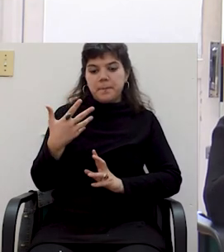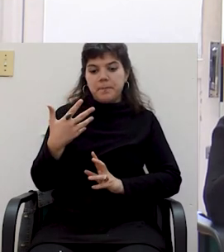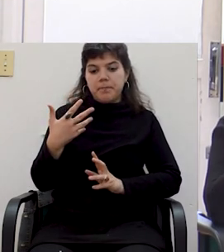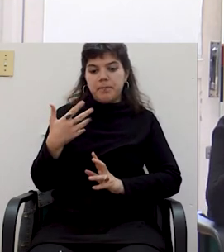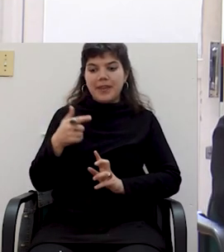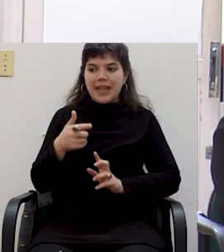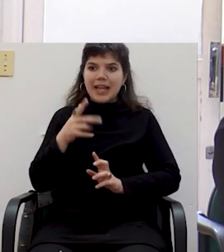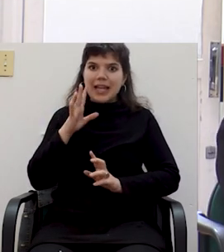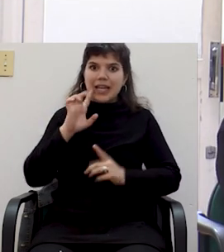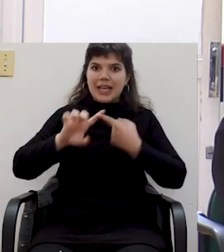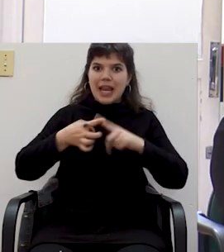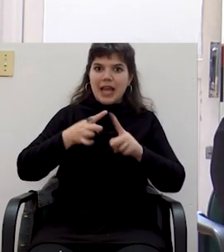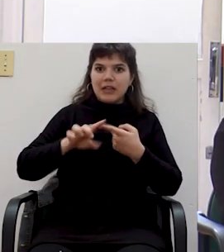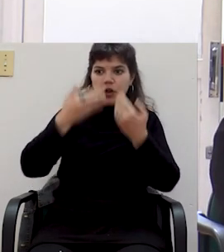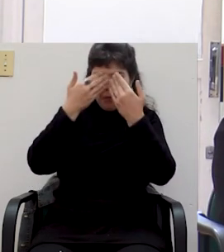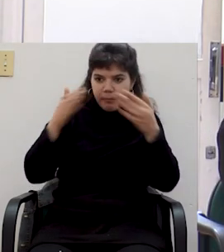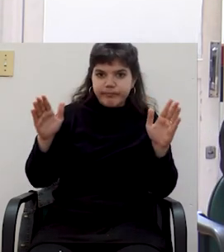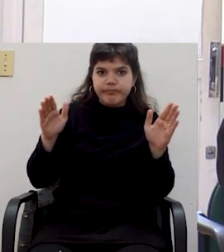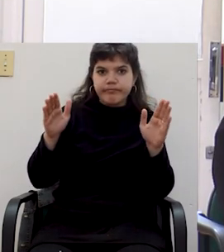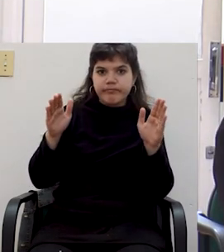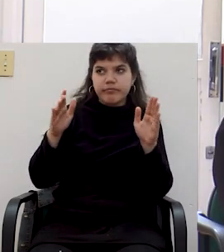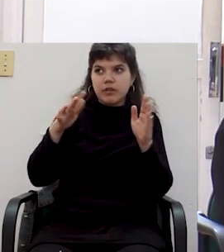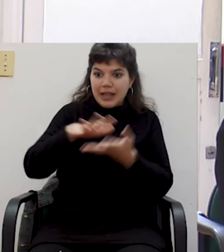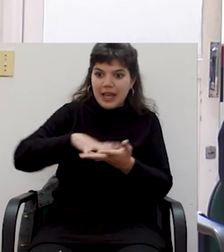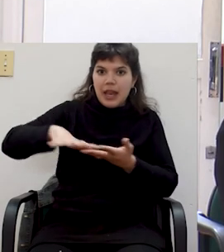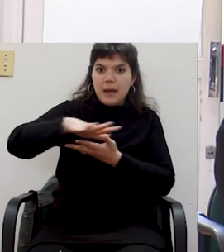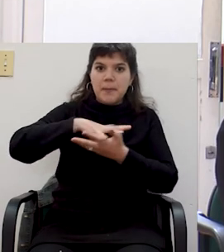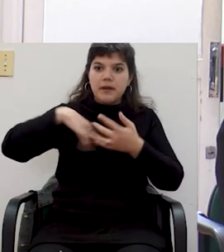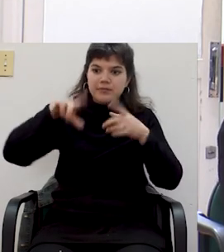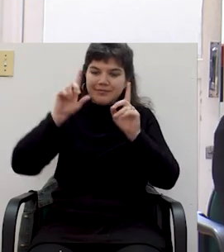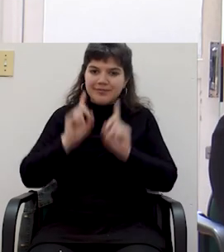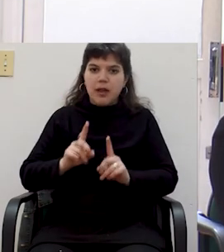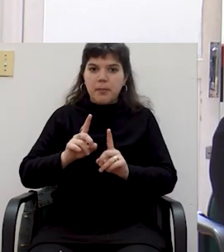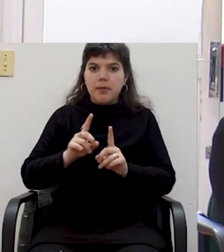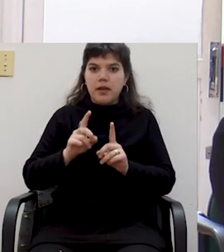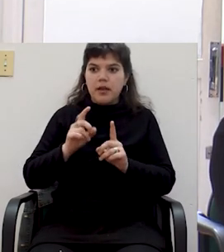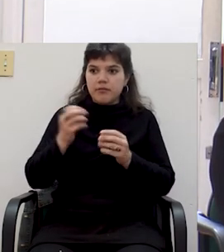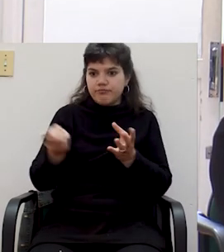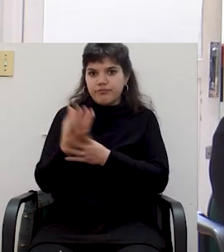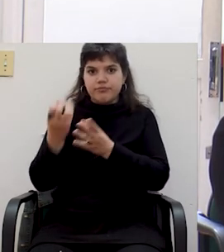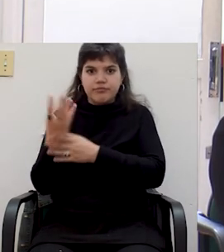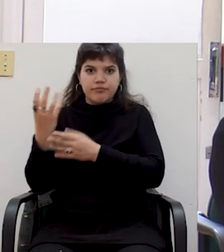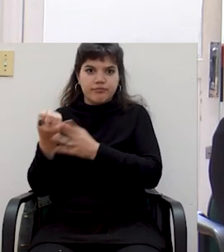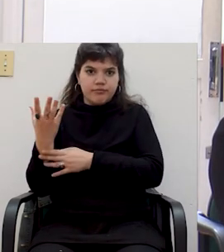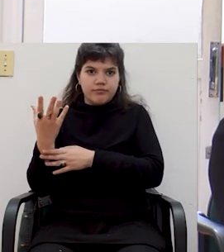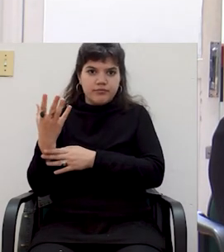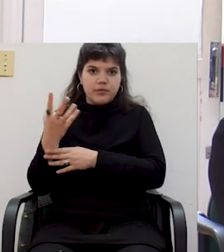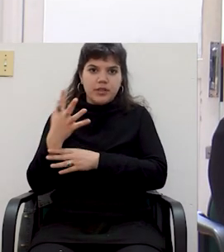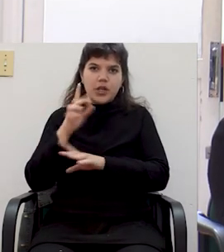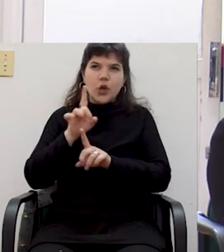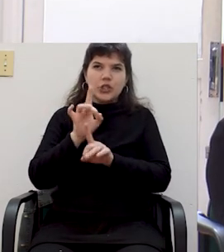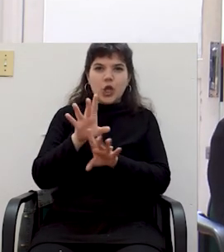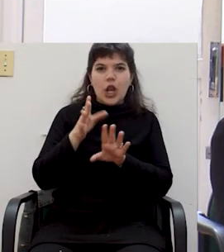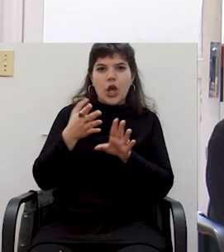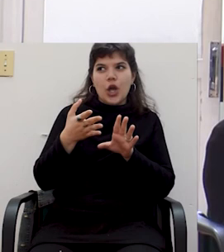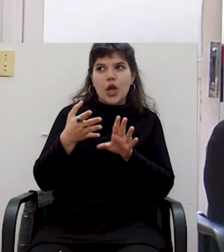eso tiene que ver con la apertura que el espacio también produce. O sea, no es